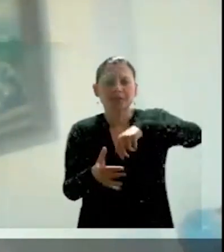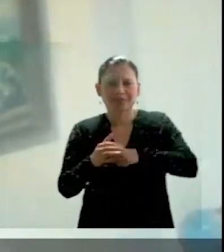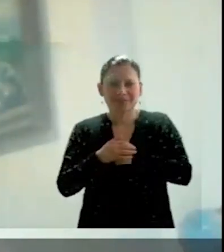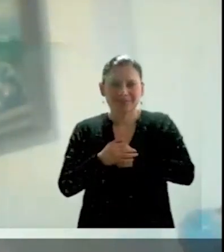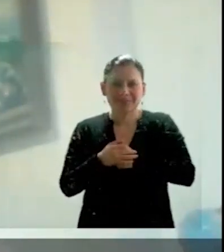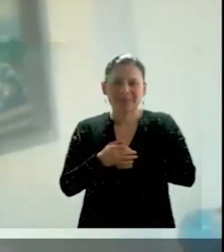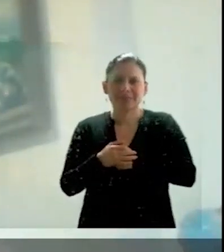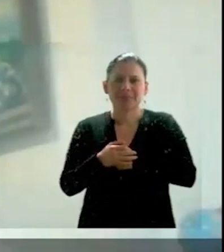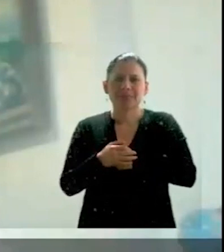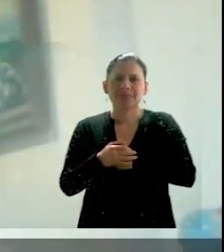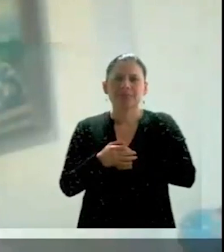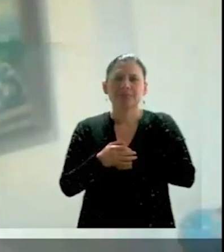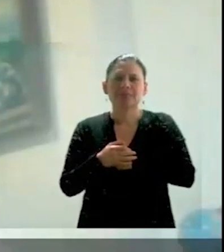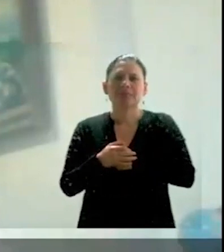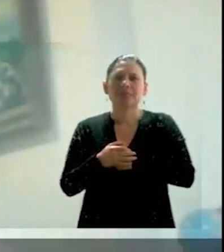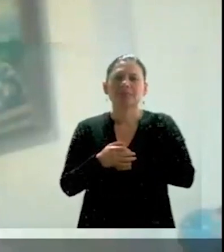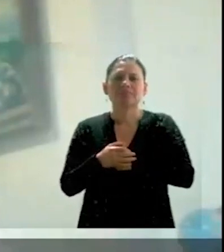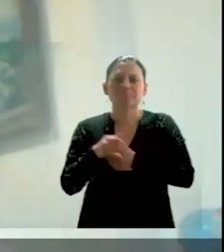subsidiariedad se va